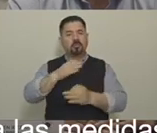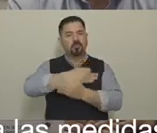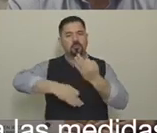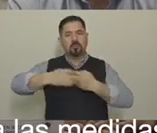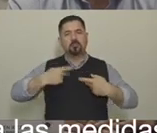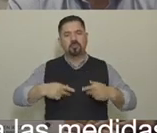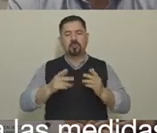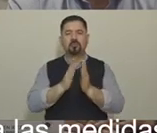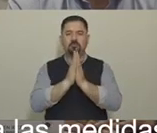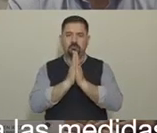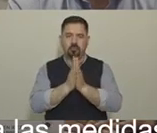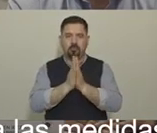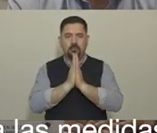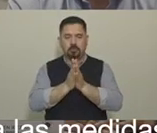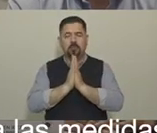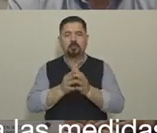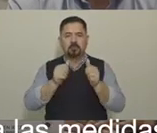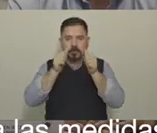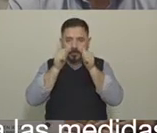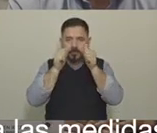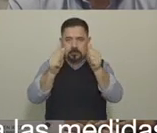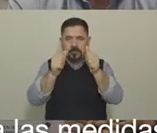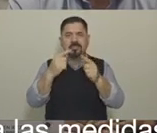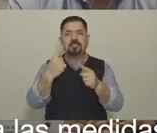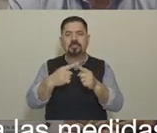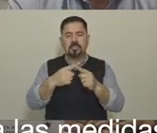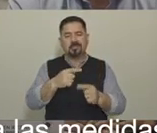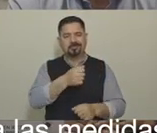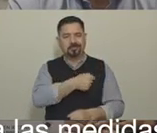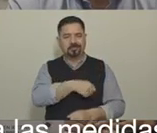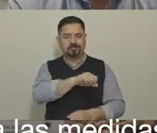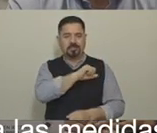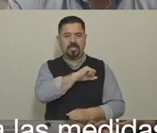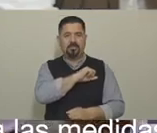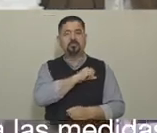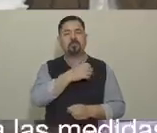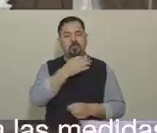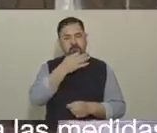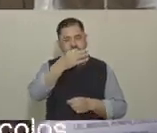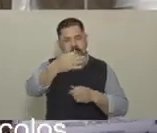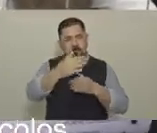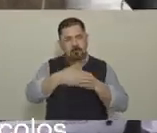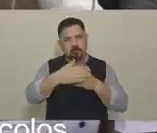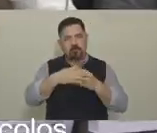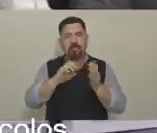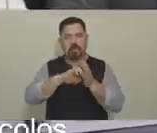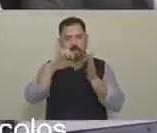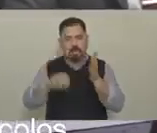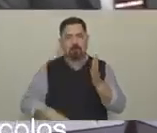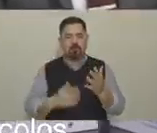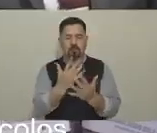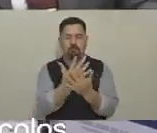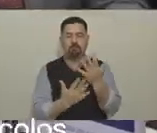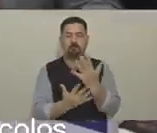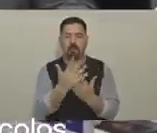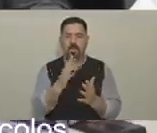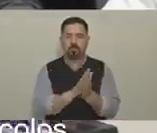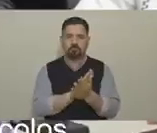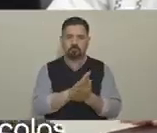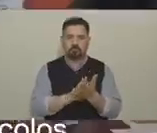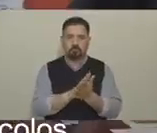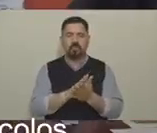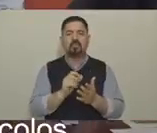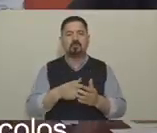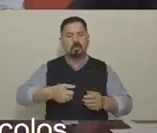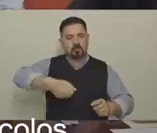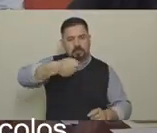ciudadanía atienda las medidas que desde la Secretaría de Salud se están señalando, como la higiene de manos, protocolos de